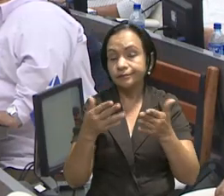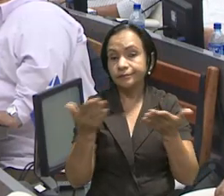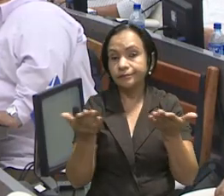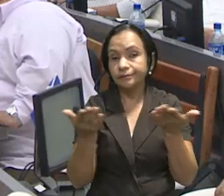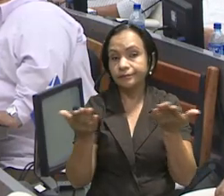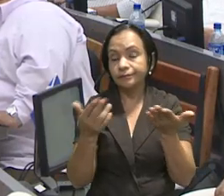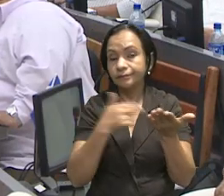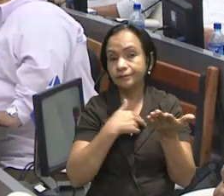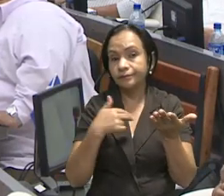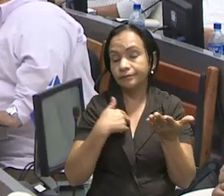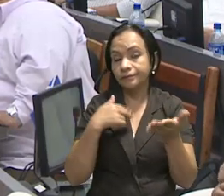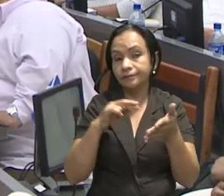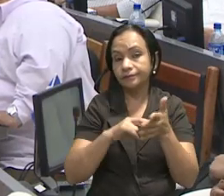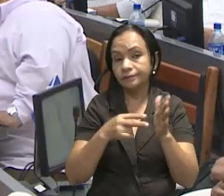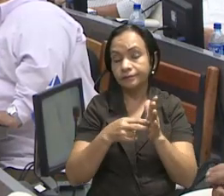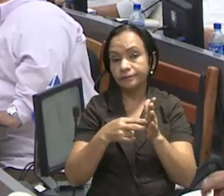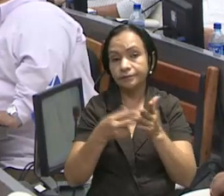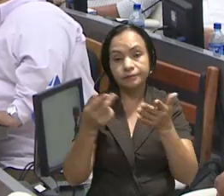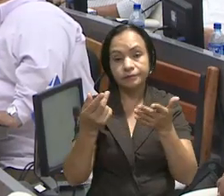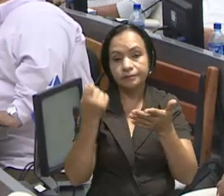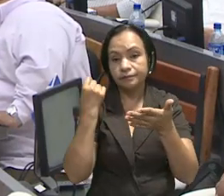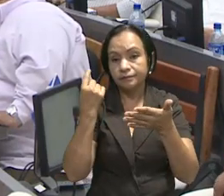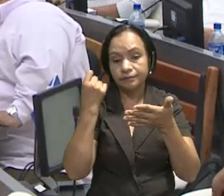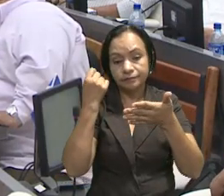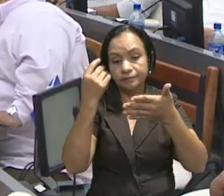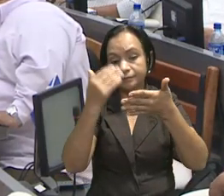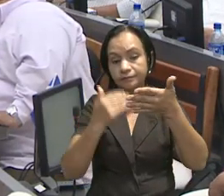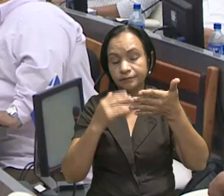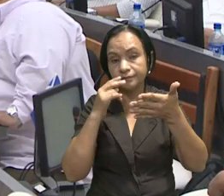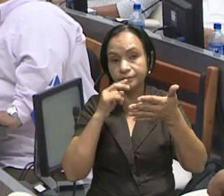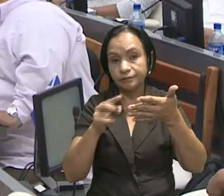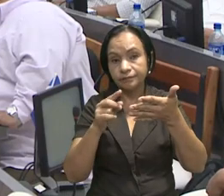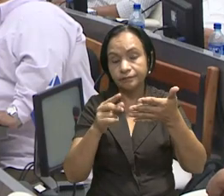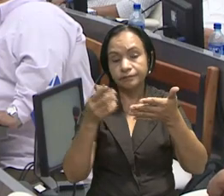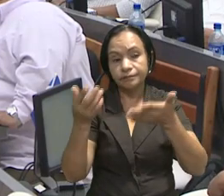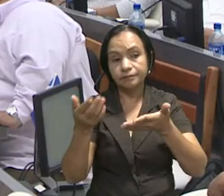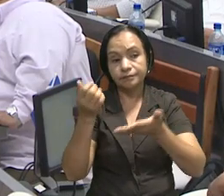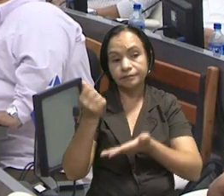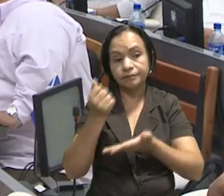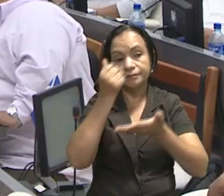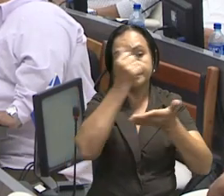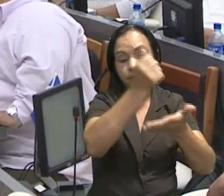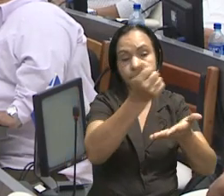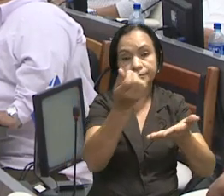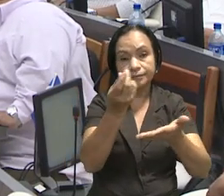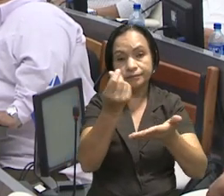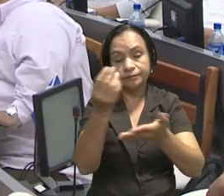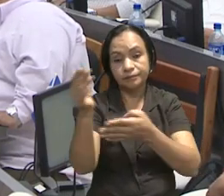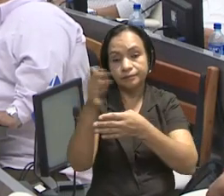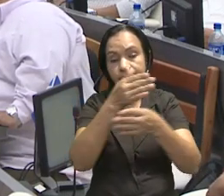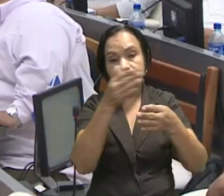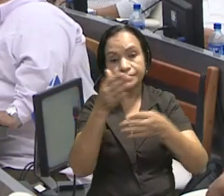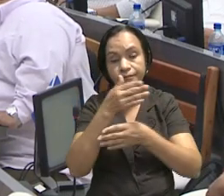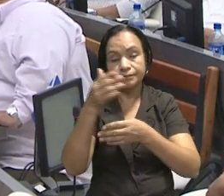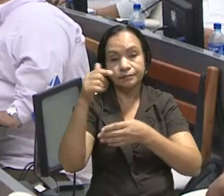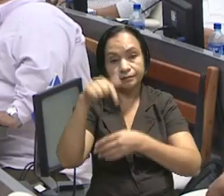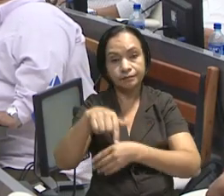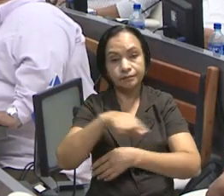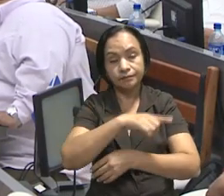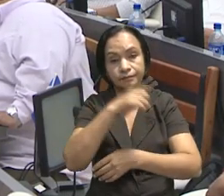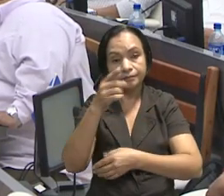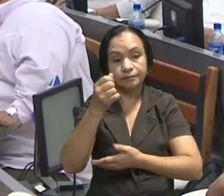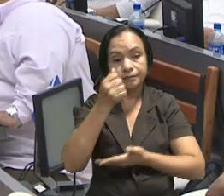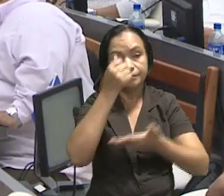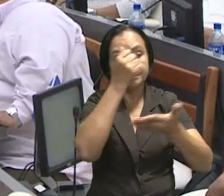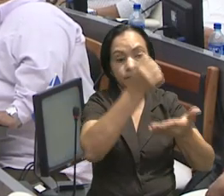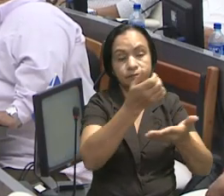Esto en sí no se está cumpliendo al otorgamiento de pensión de gracia que hoy se le